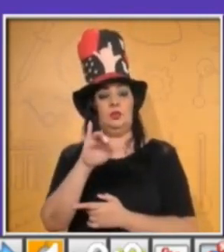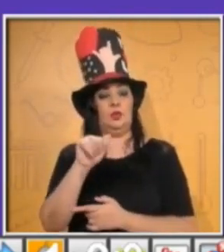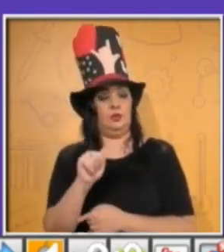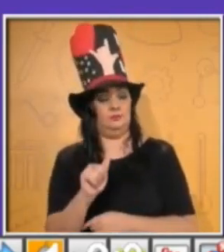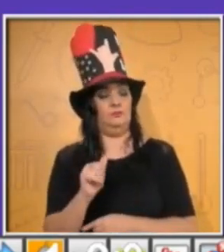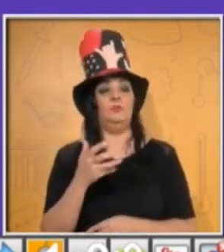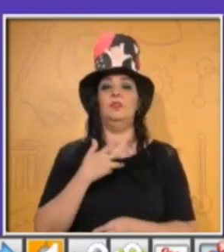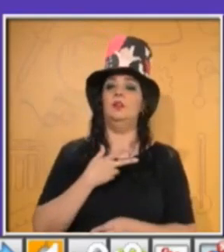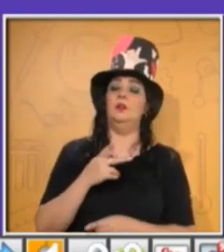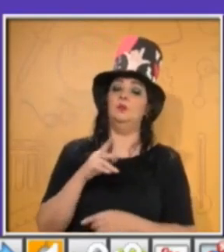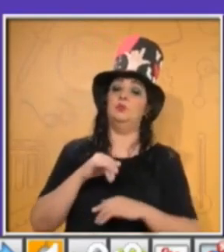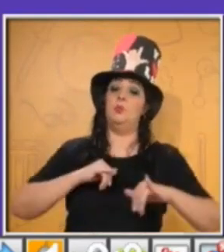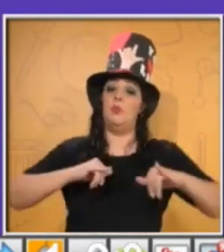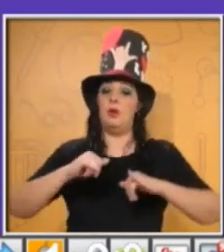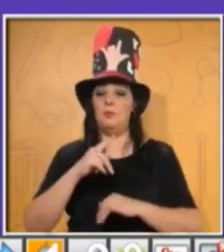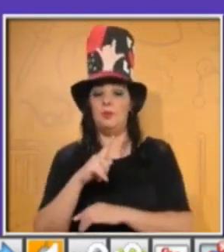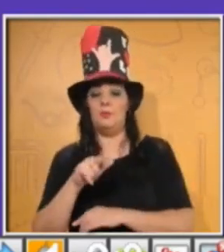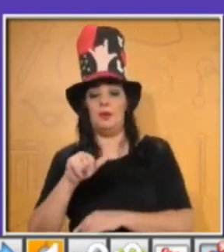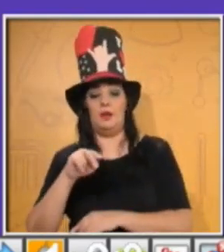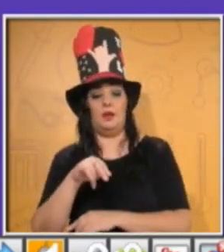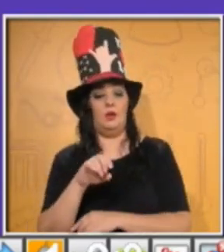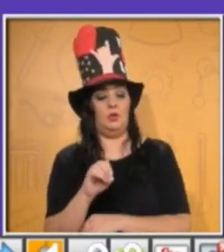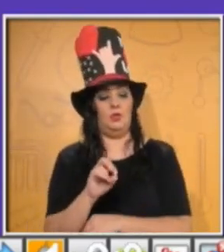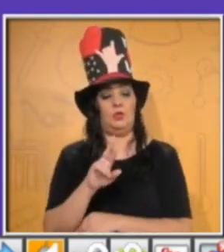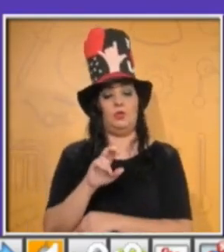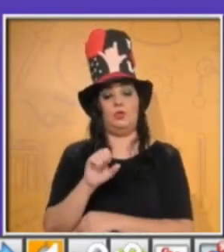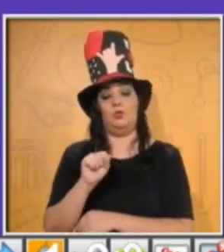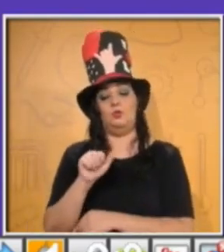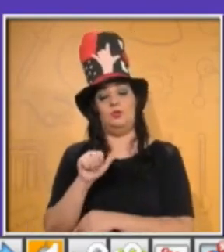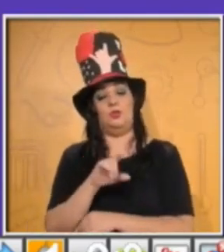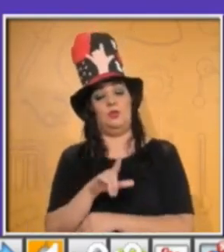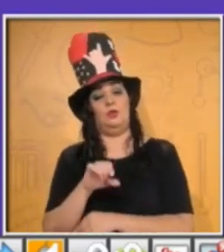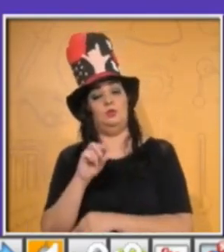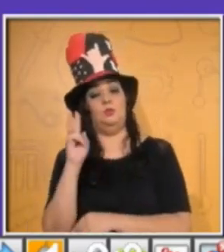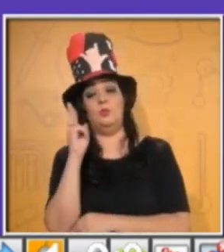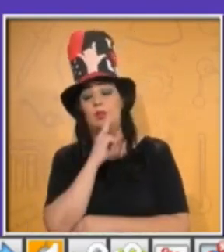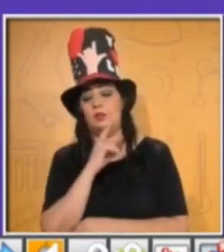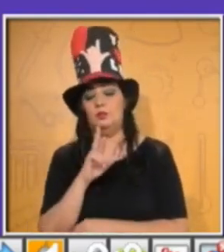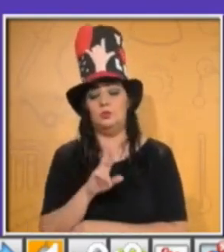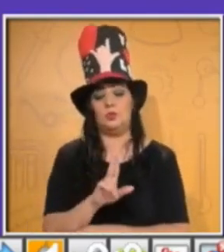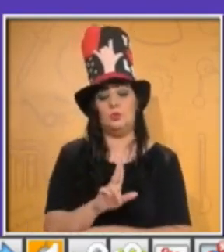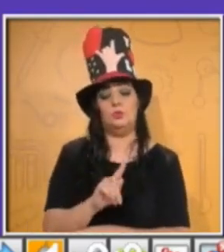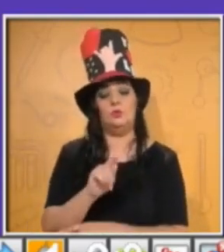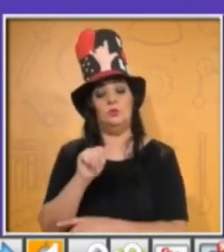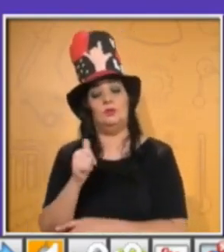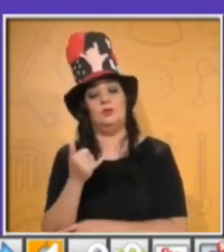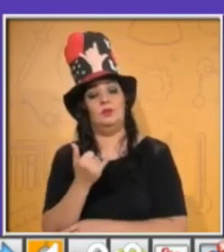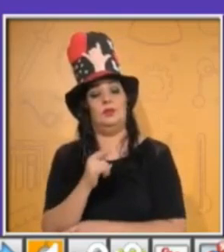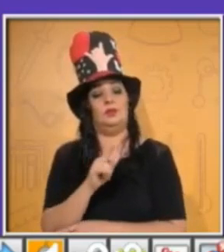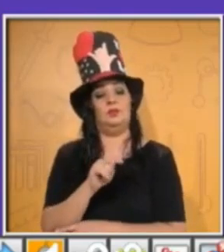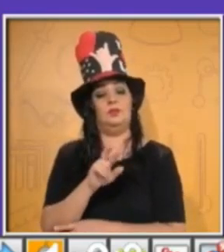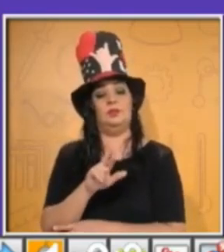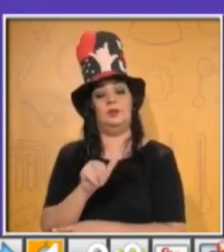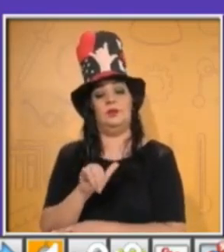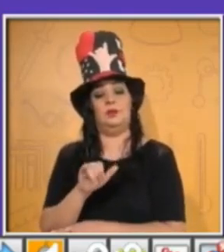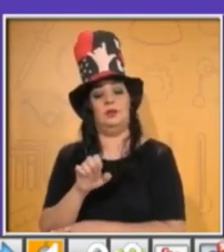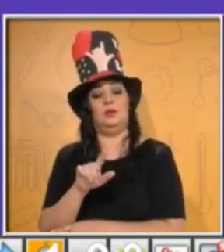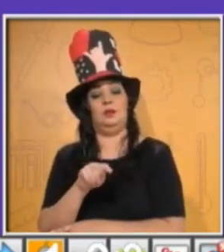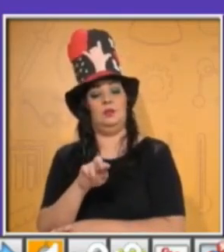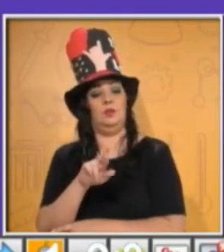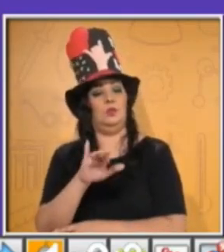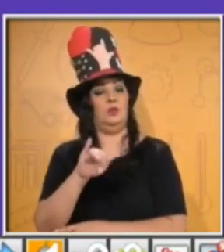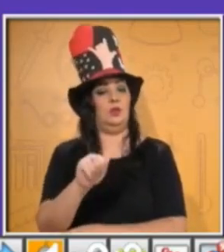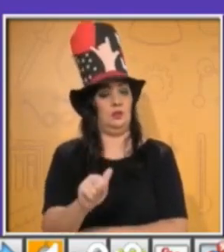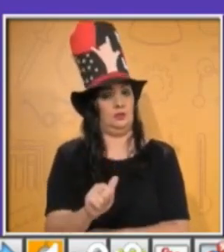plano, rosa de los vientos, ruta y trayectoria. Exactamente, todos estos elementos importantes para poder,